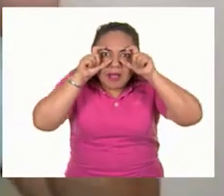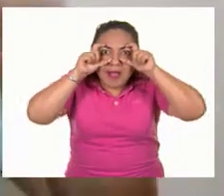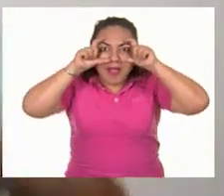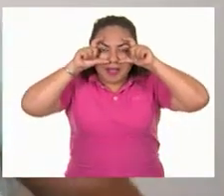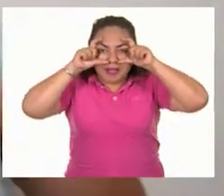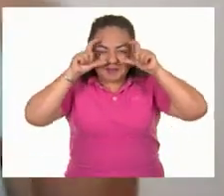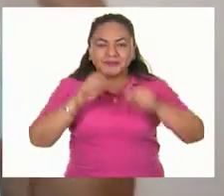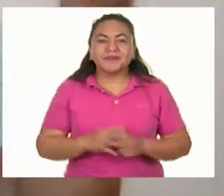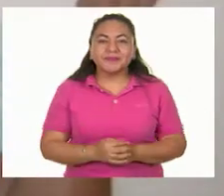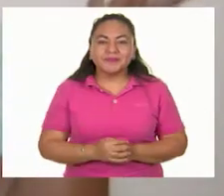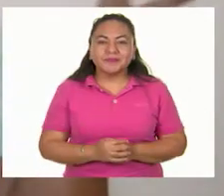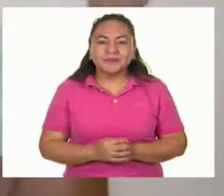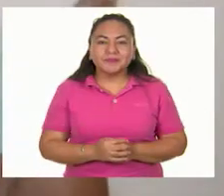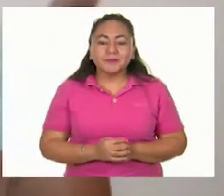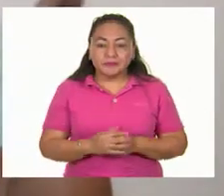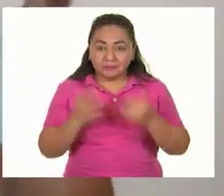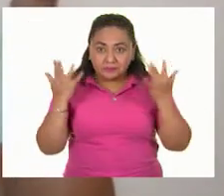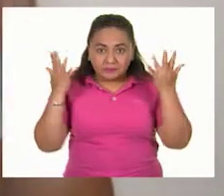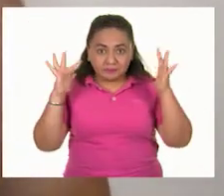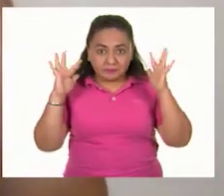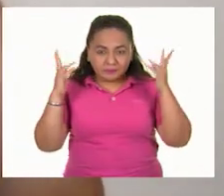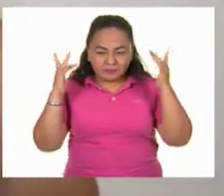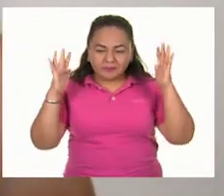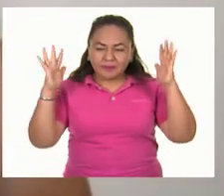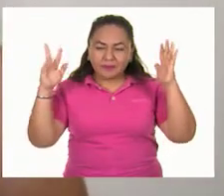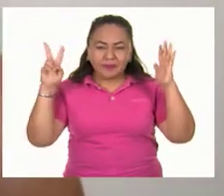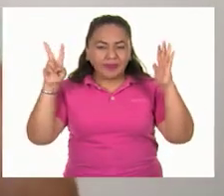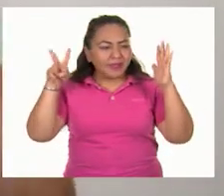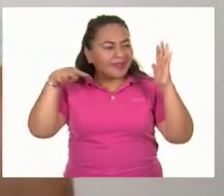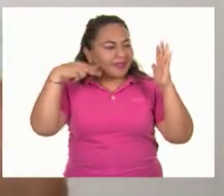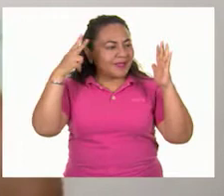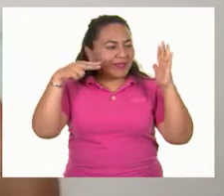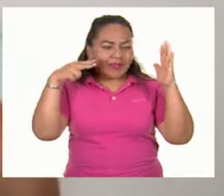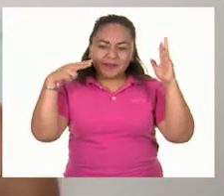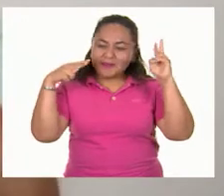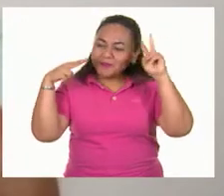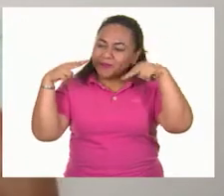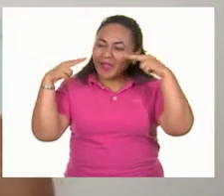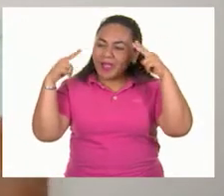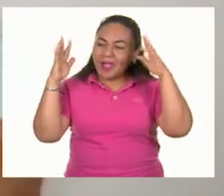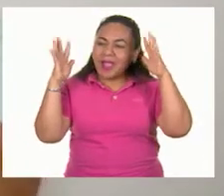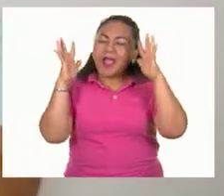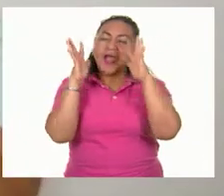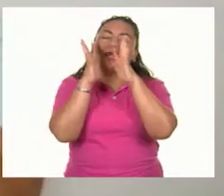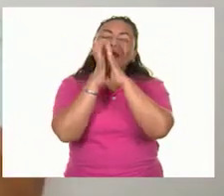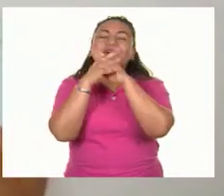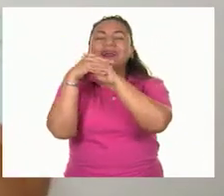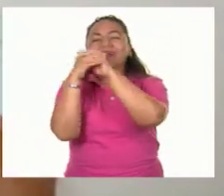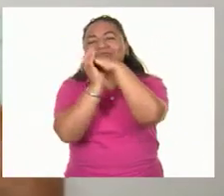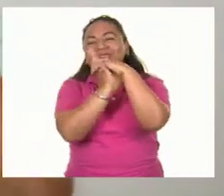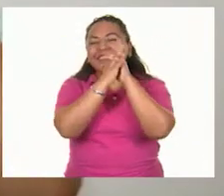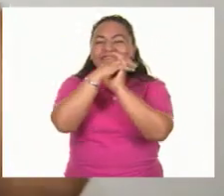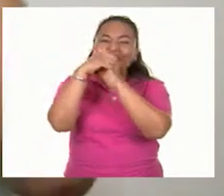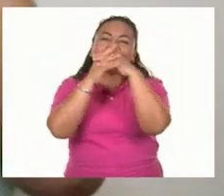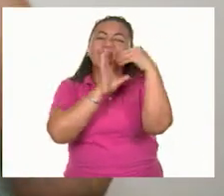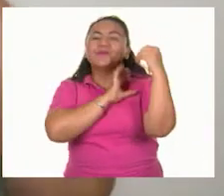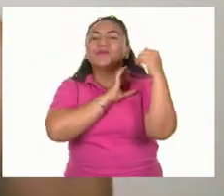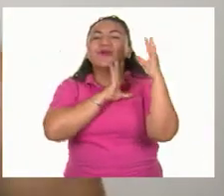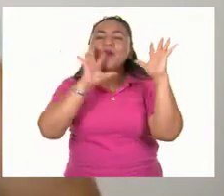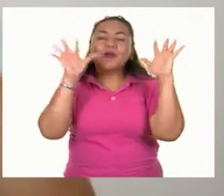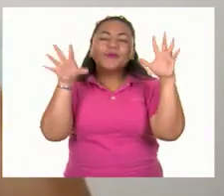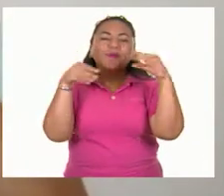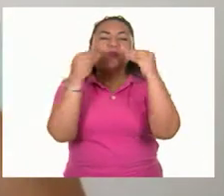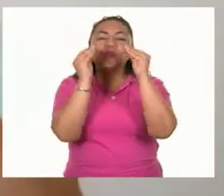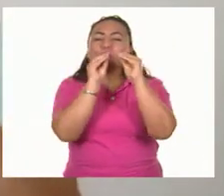abiertos. Si mis manos se miraran, se querrían mucho más. Se darían